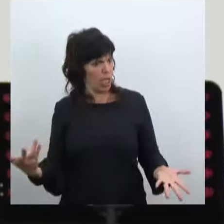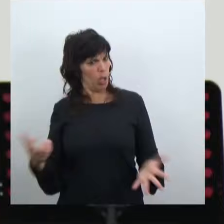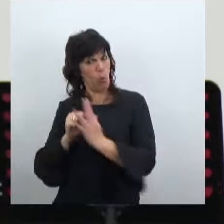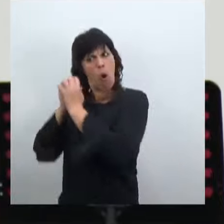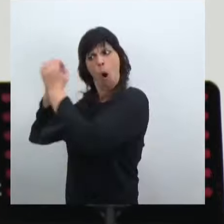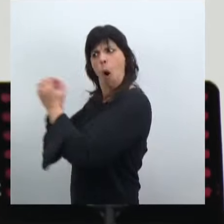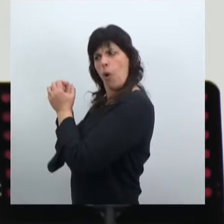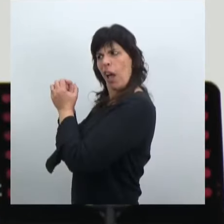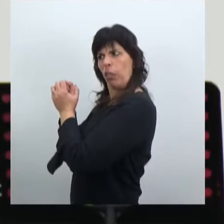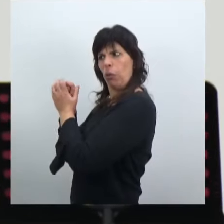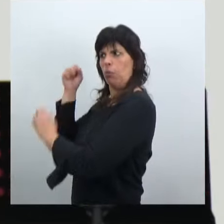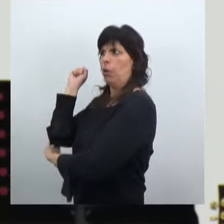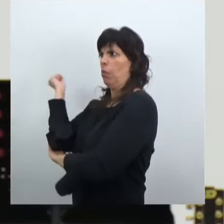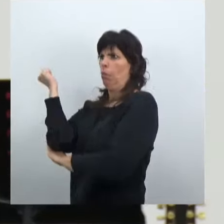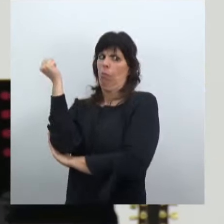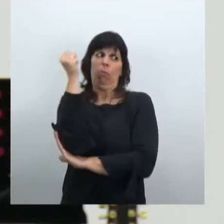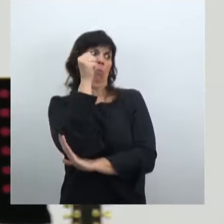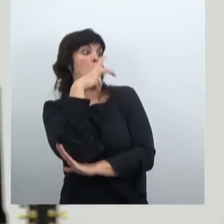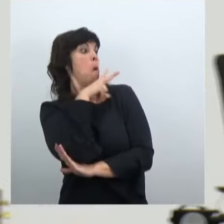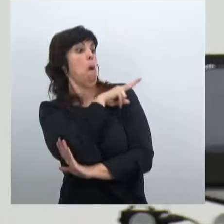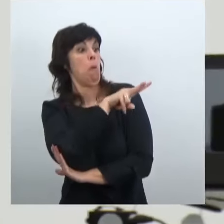qué observas los otros?